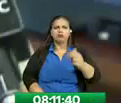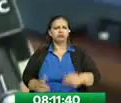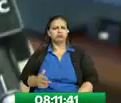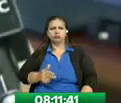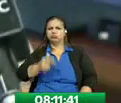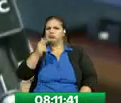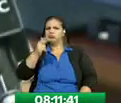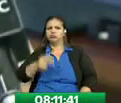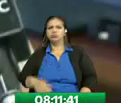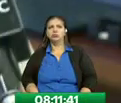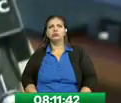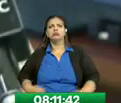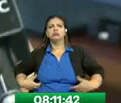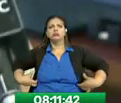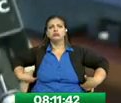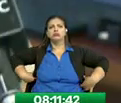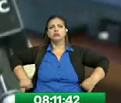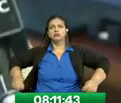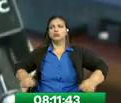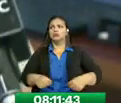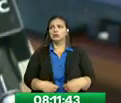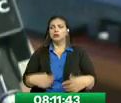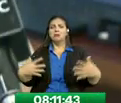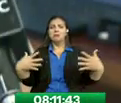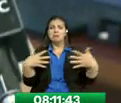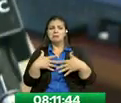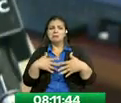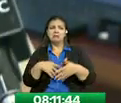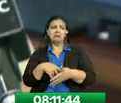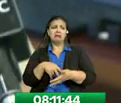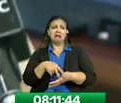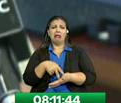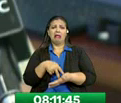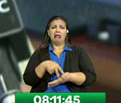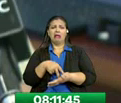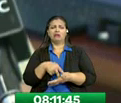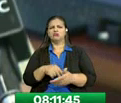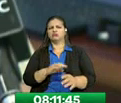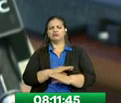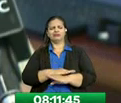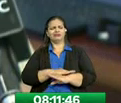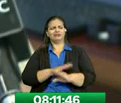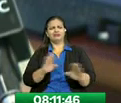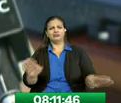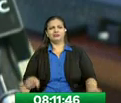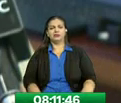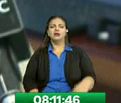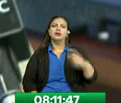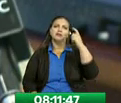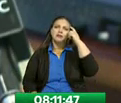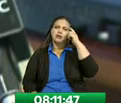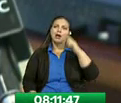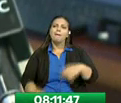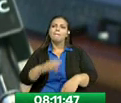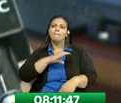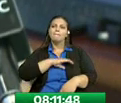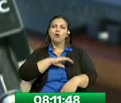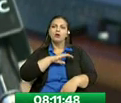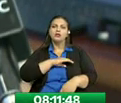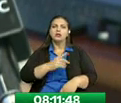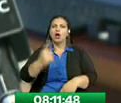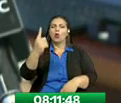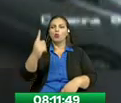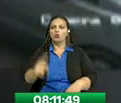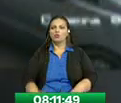Las intimidaciones y las amenazas no las vamos a permitir, porque intimidar a un policía es intimidar a toda la estructura